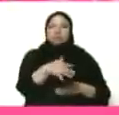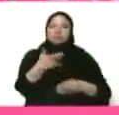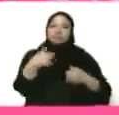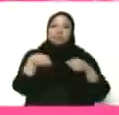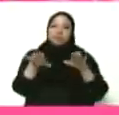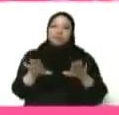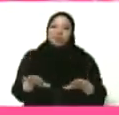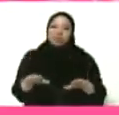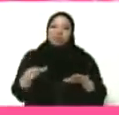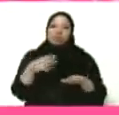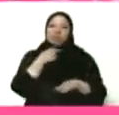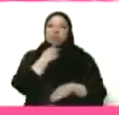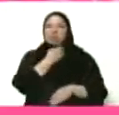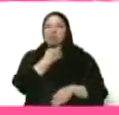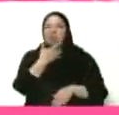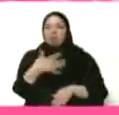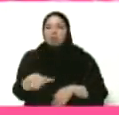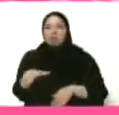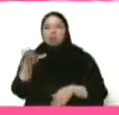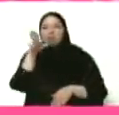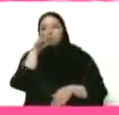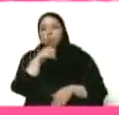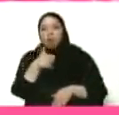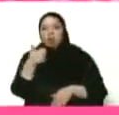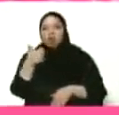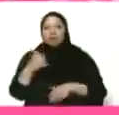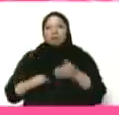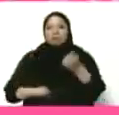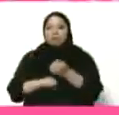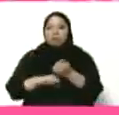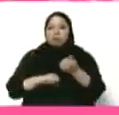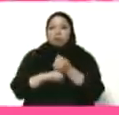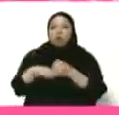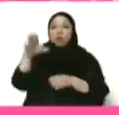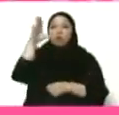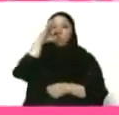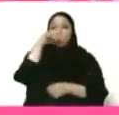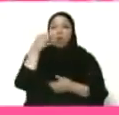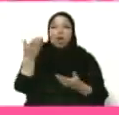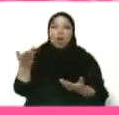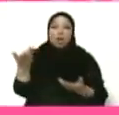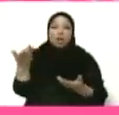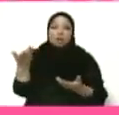derrotado. No tiene opción, no tiene chance.